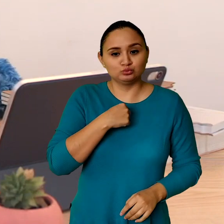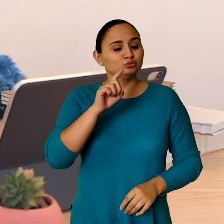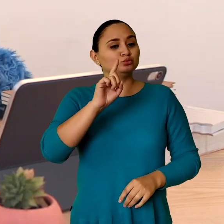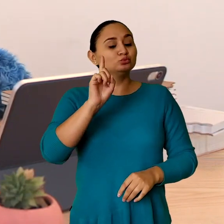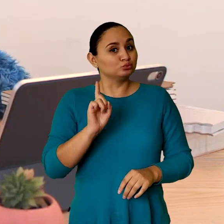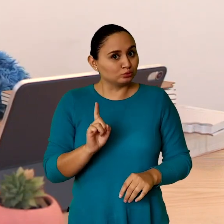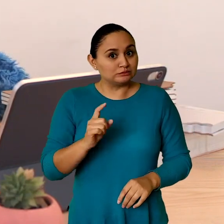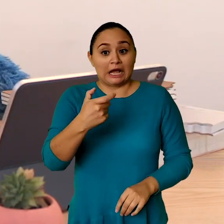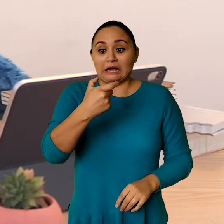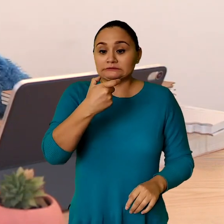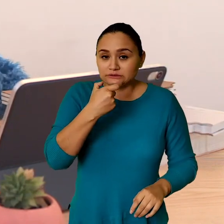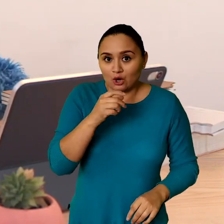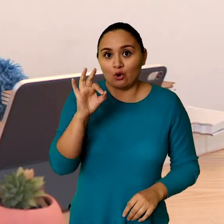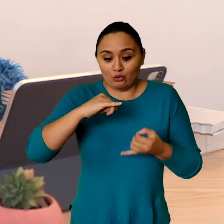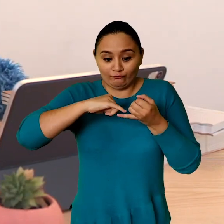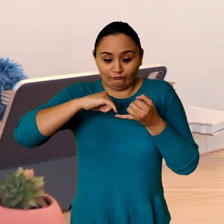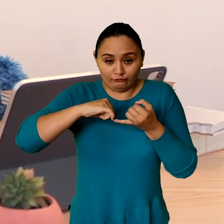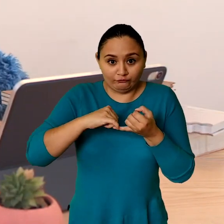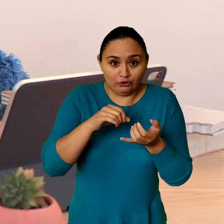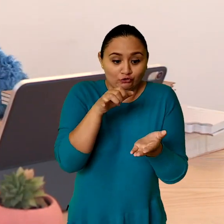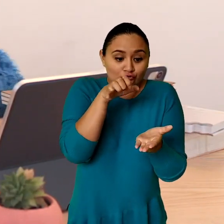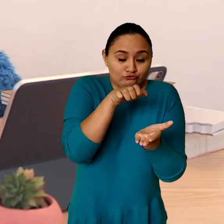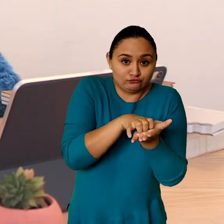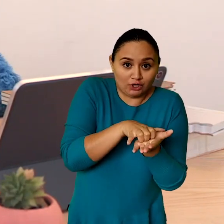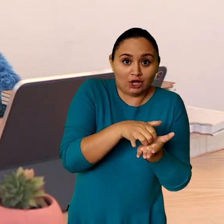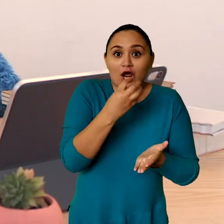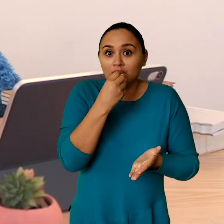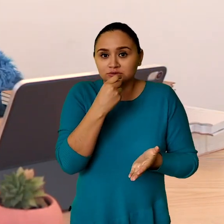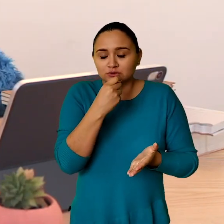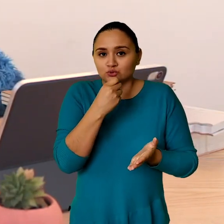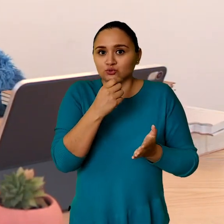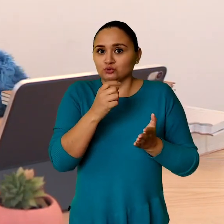No. Ni galletas con virus.